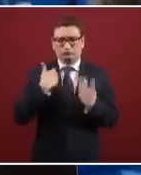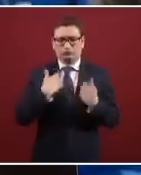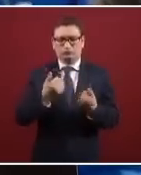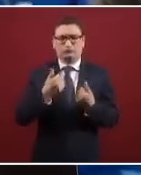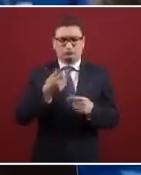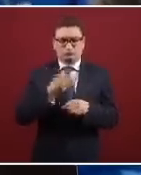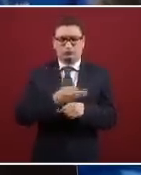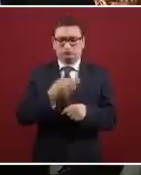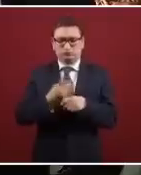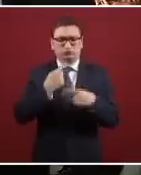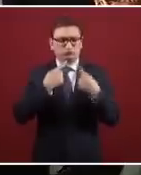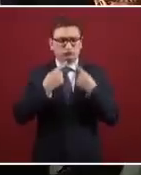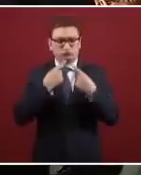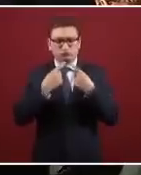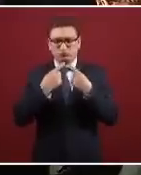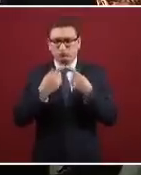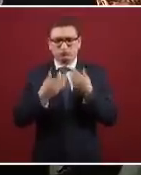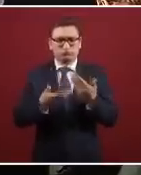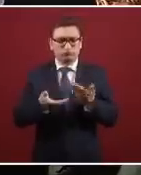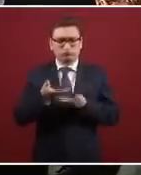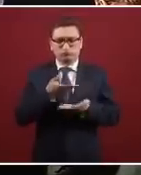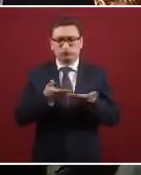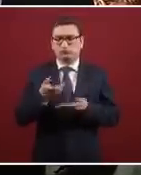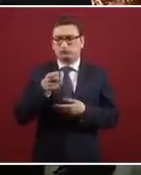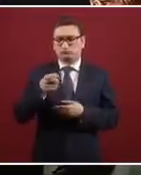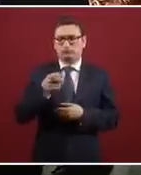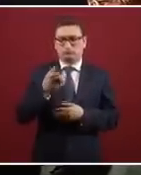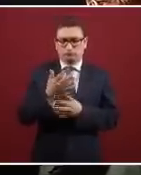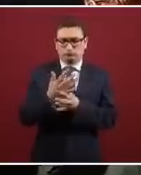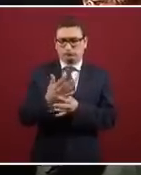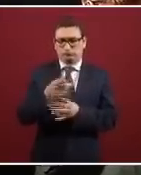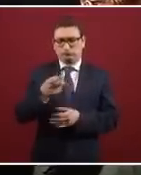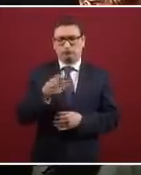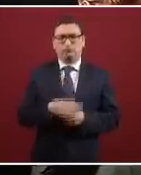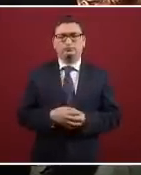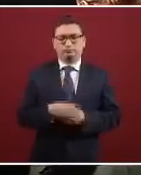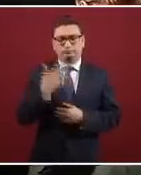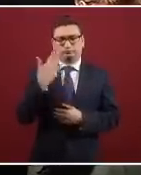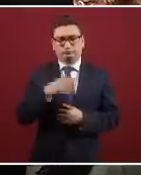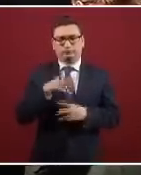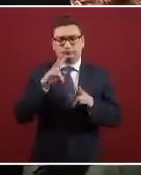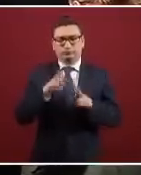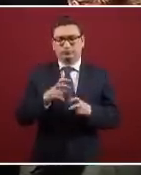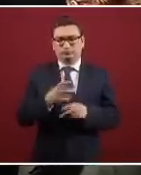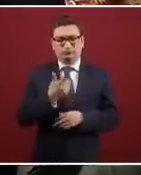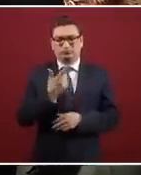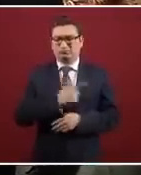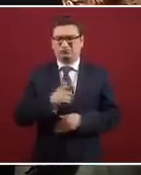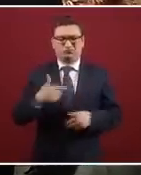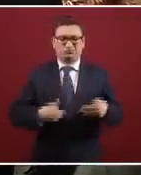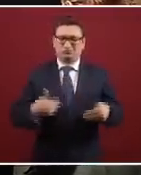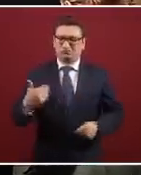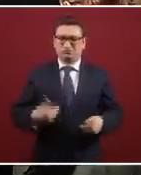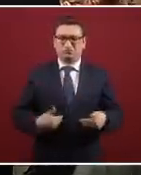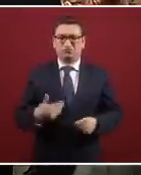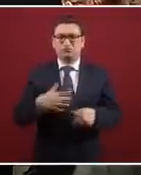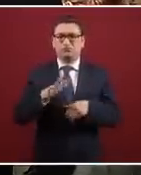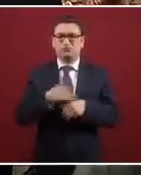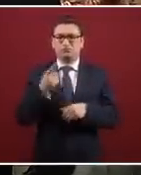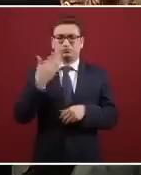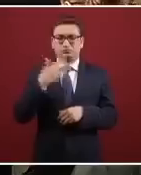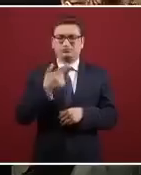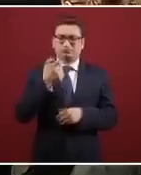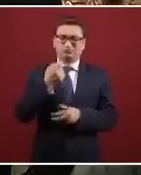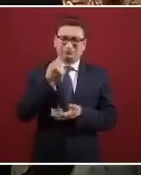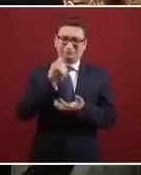negociación. Usted ha comentado que es un tema que le molesta por los montos de